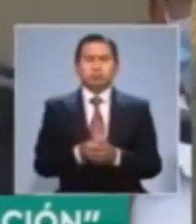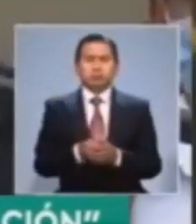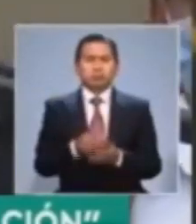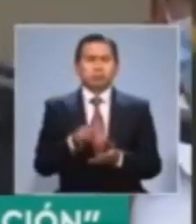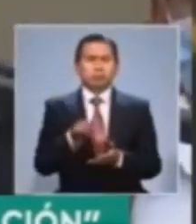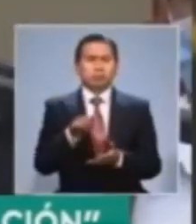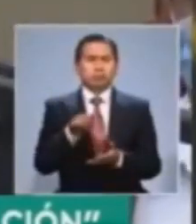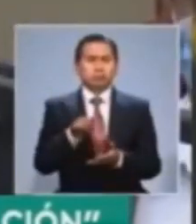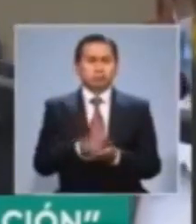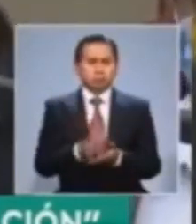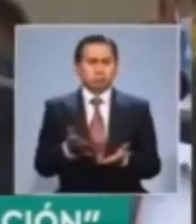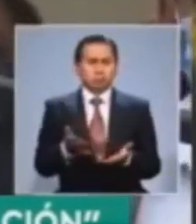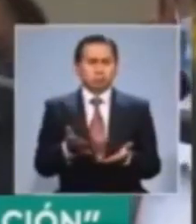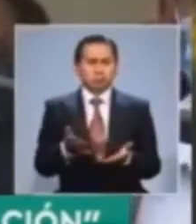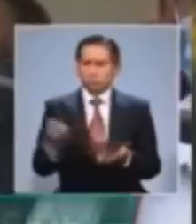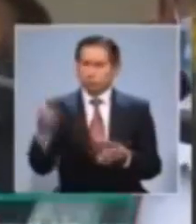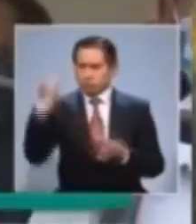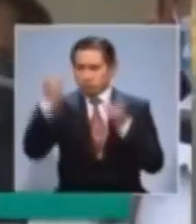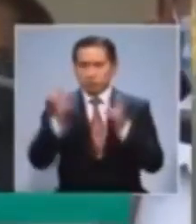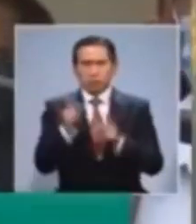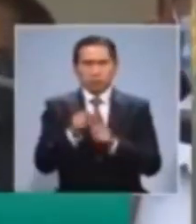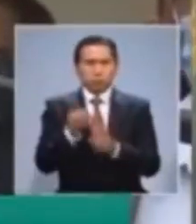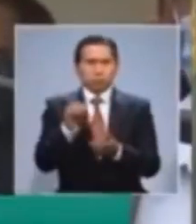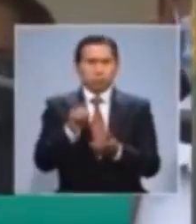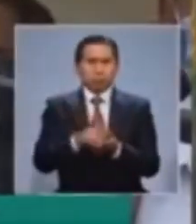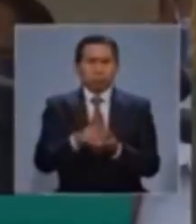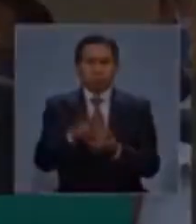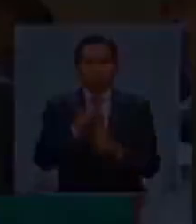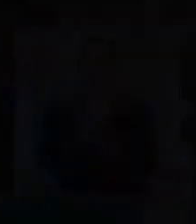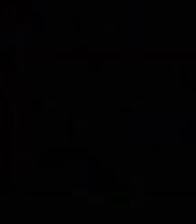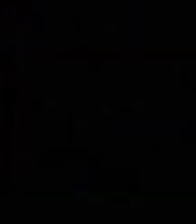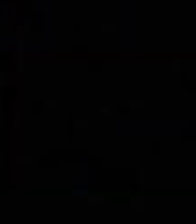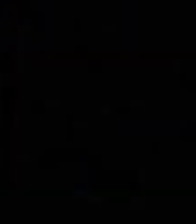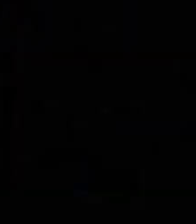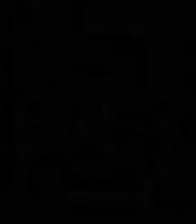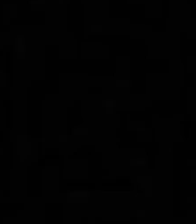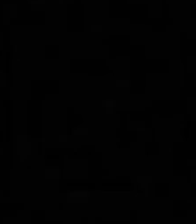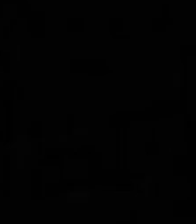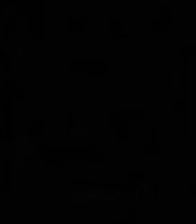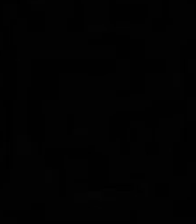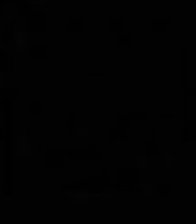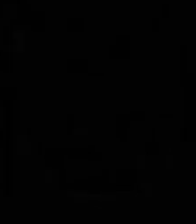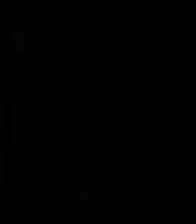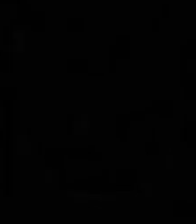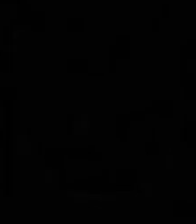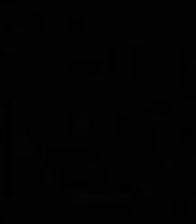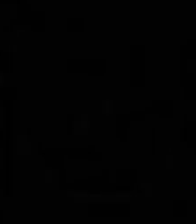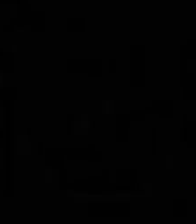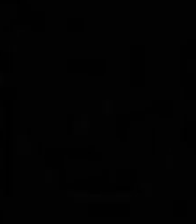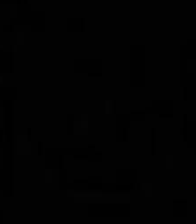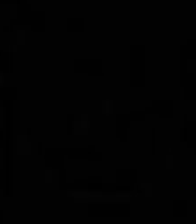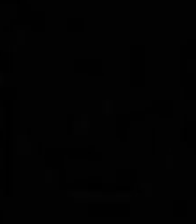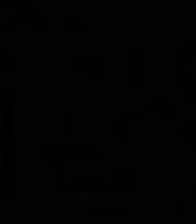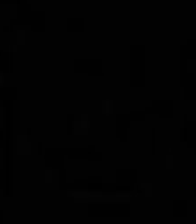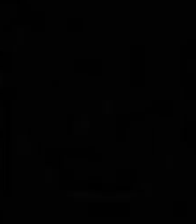justamente sugiriendo el cambio de uso de suelo.